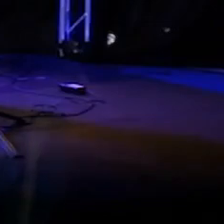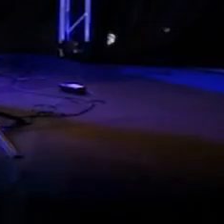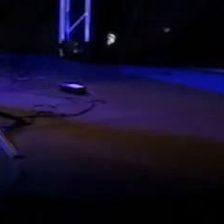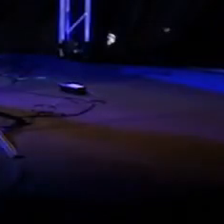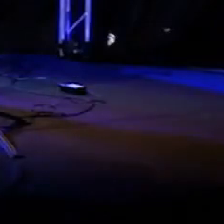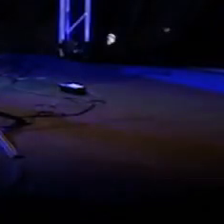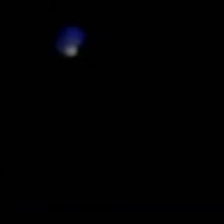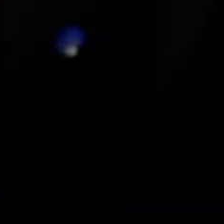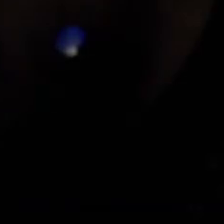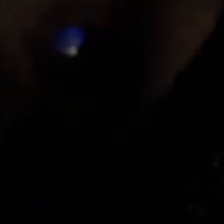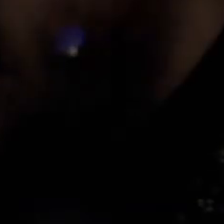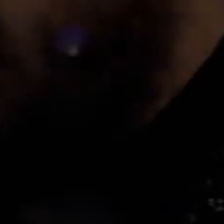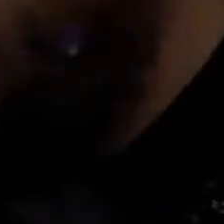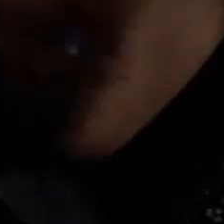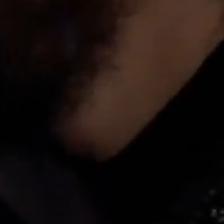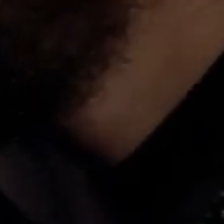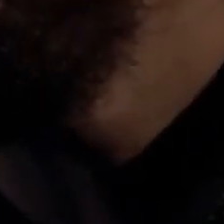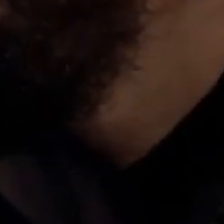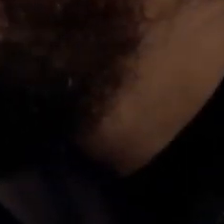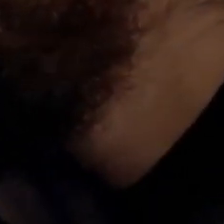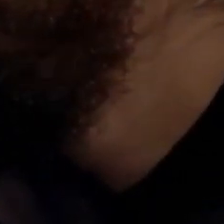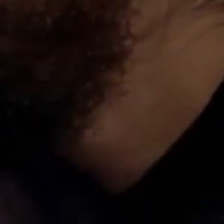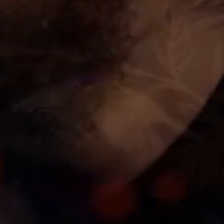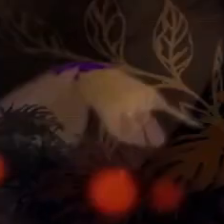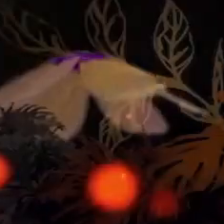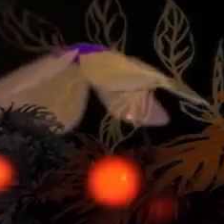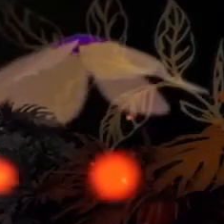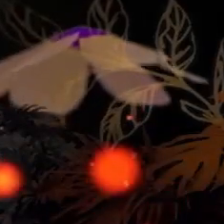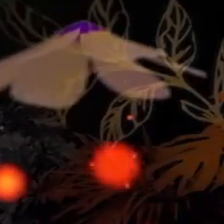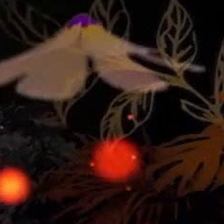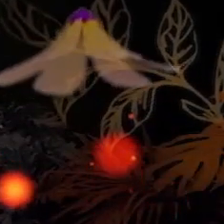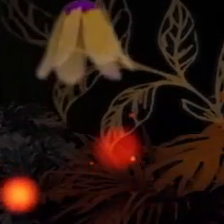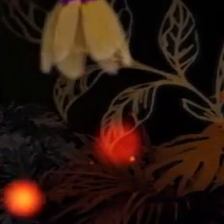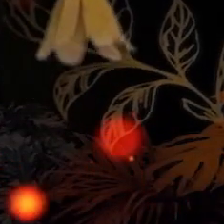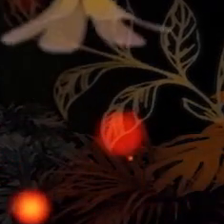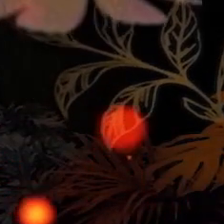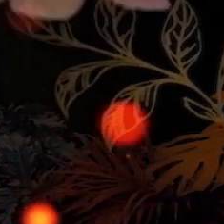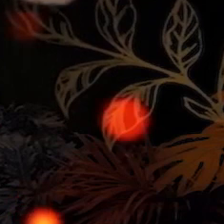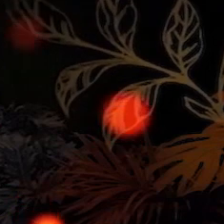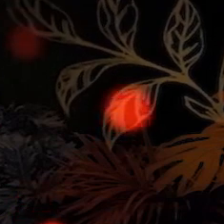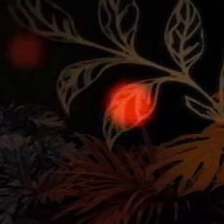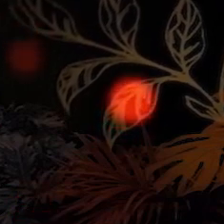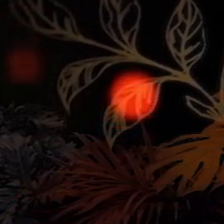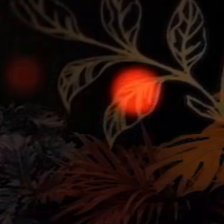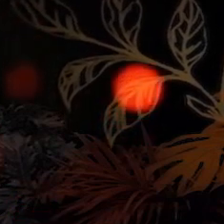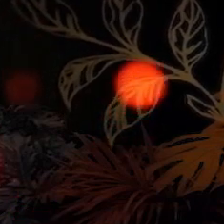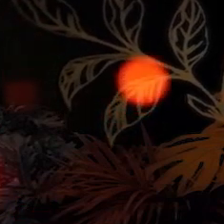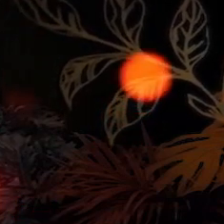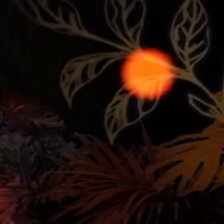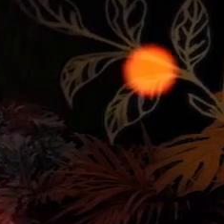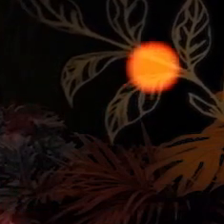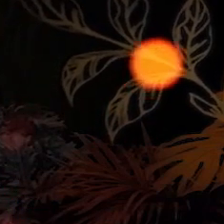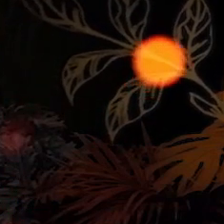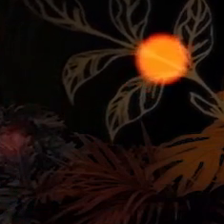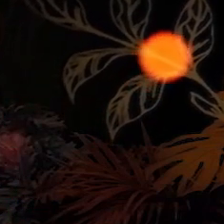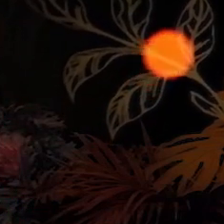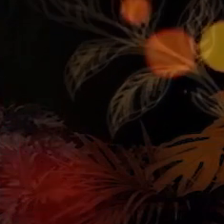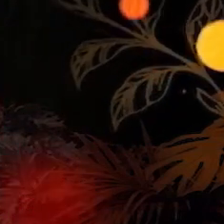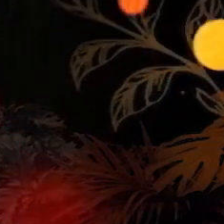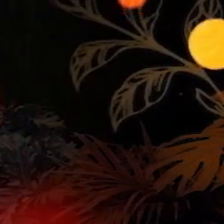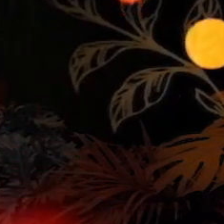Impulsa el talento costarricense y promueve el progreso social. Es por eso que Audiotopía Bicentenario es un